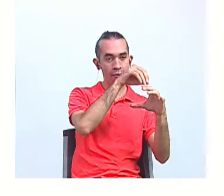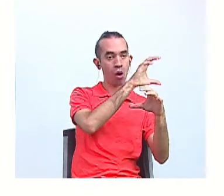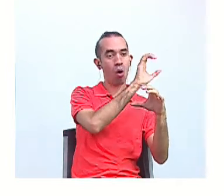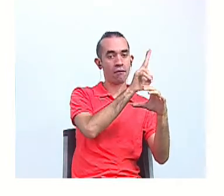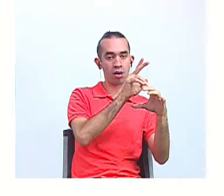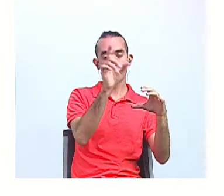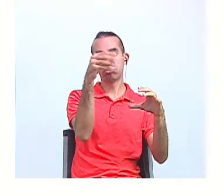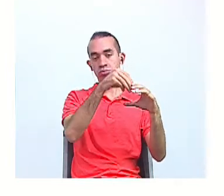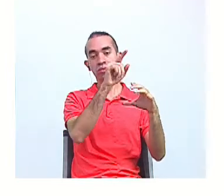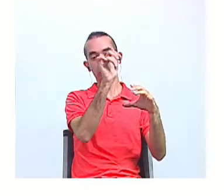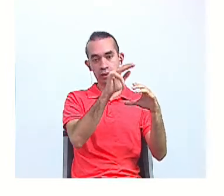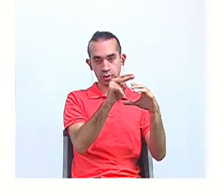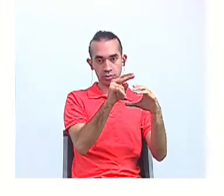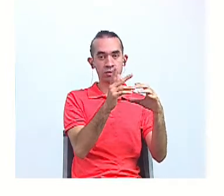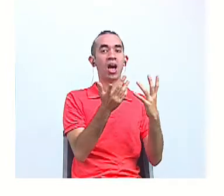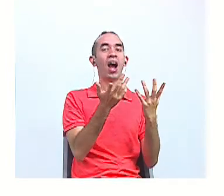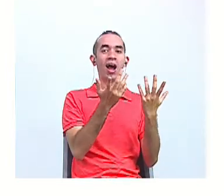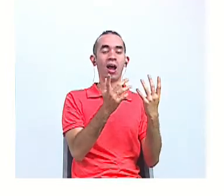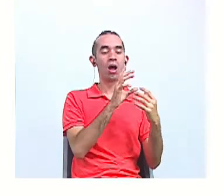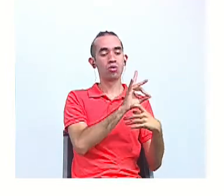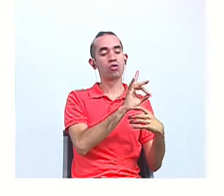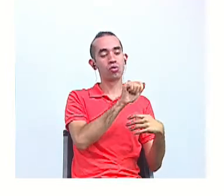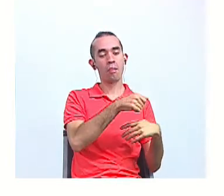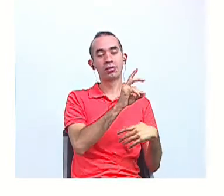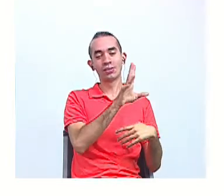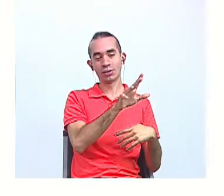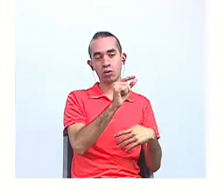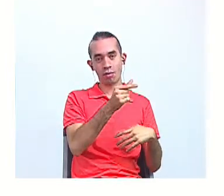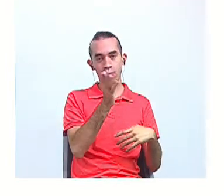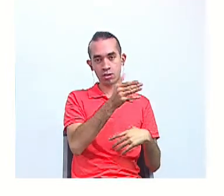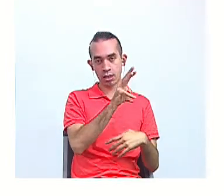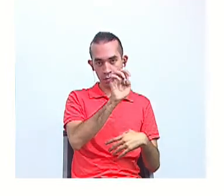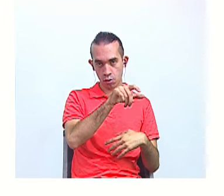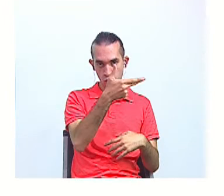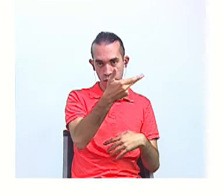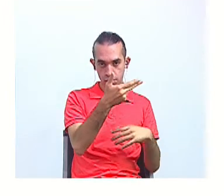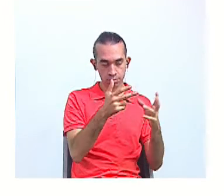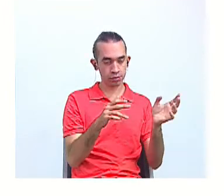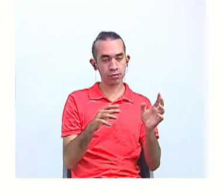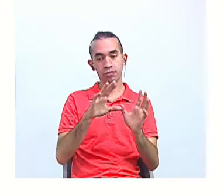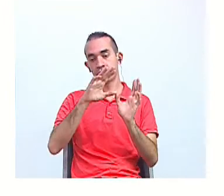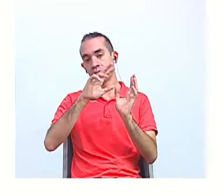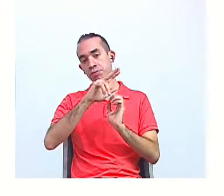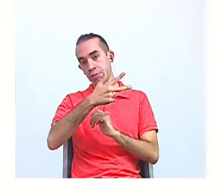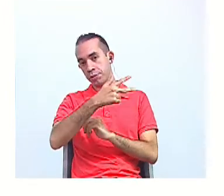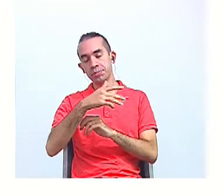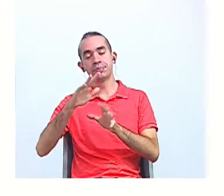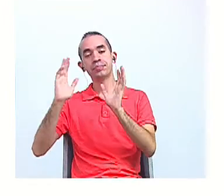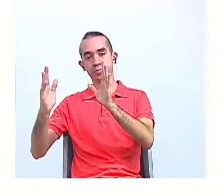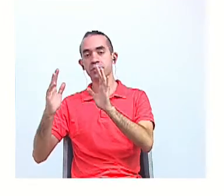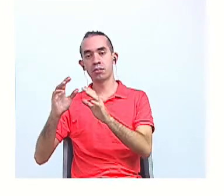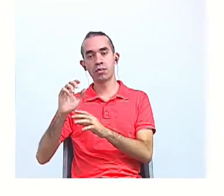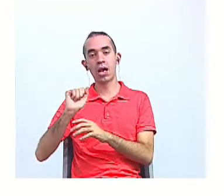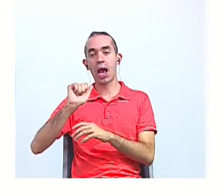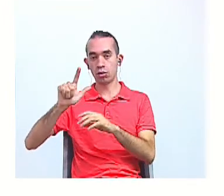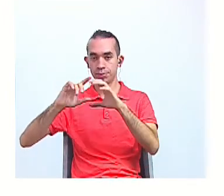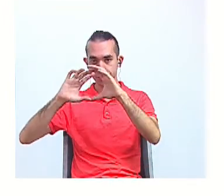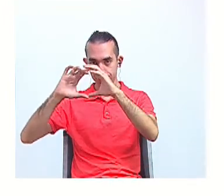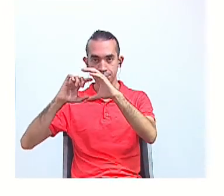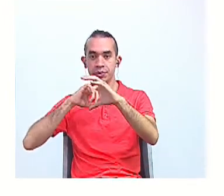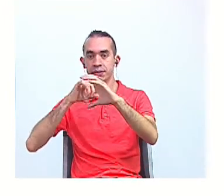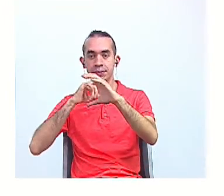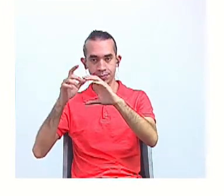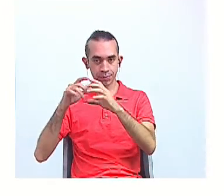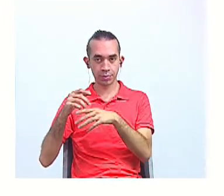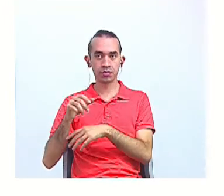dio 8,75 gramos por centímetro cúbico. Y la densidad del aluminio, 2,79 gramos